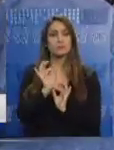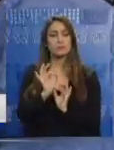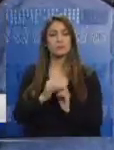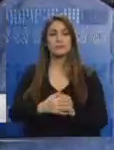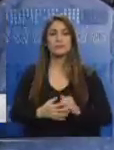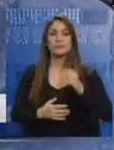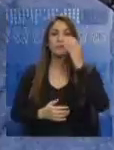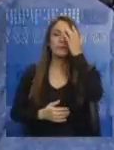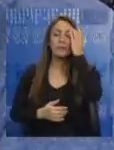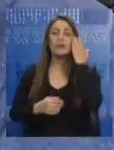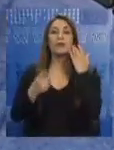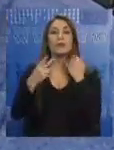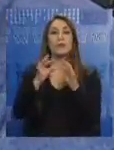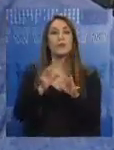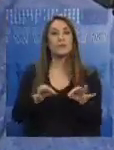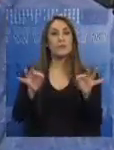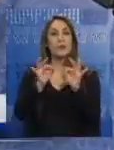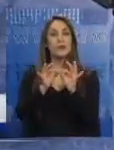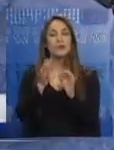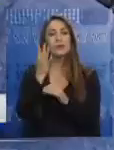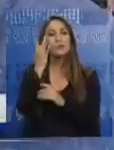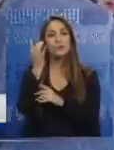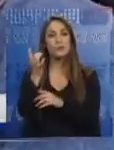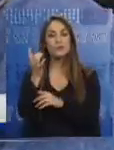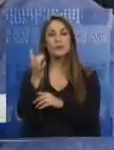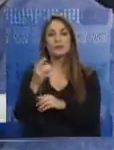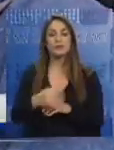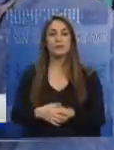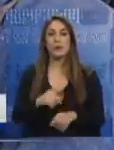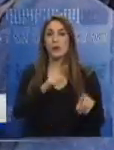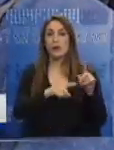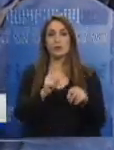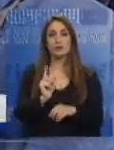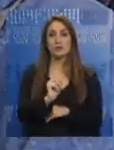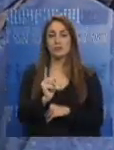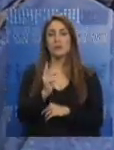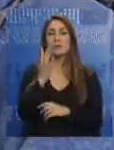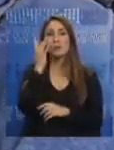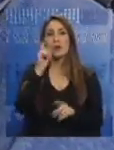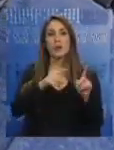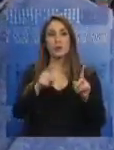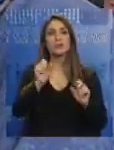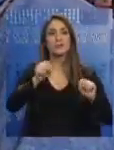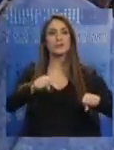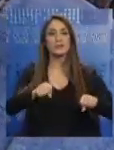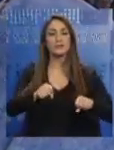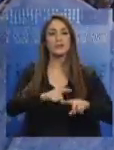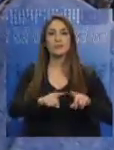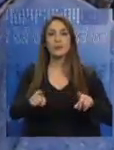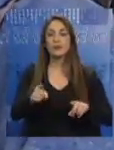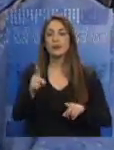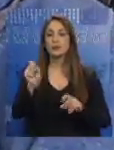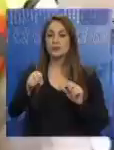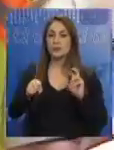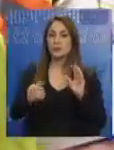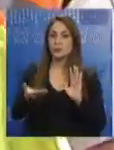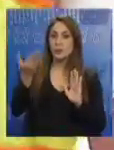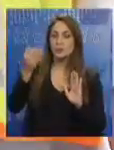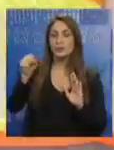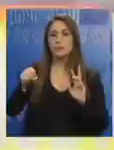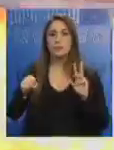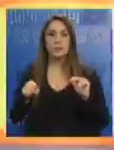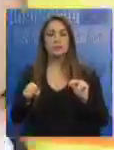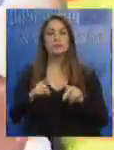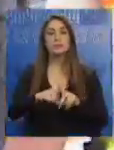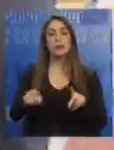importante que se controle porque en algunas partes no pasa eso, en algunas partes sí aplican, dice que esto ya subió, esto por acá. En el control